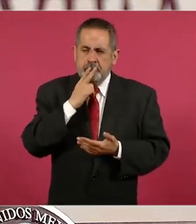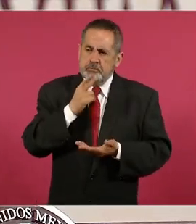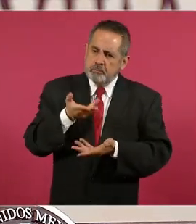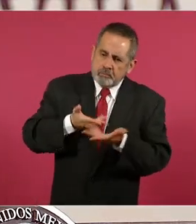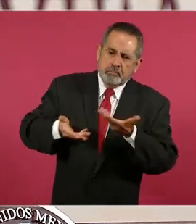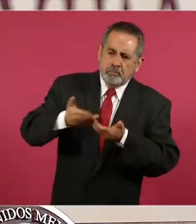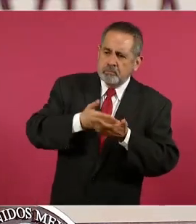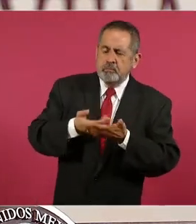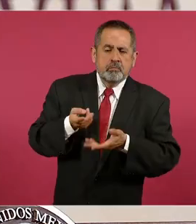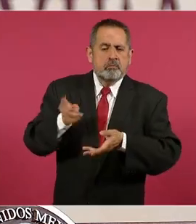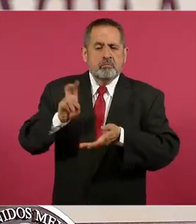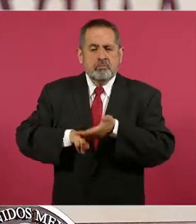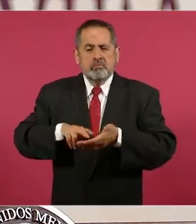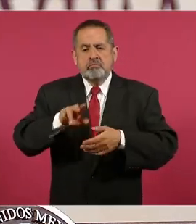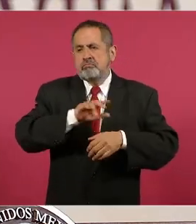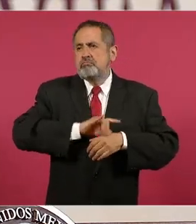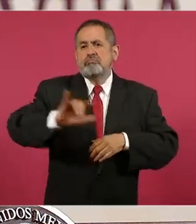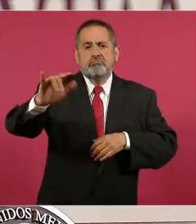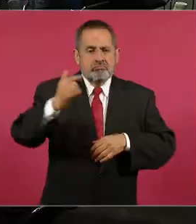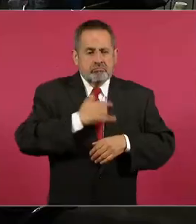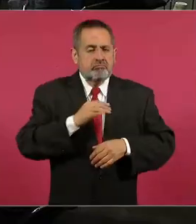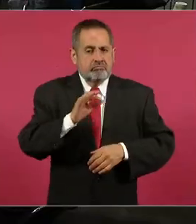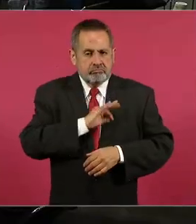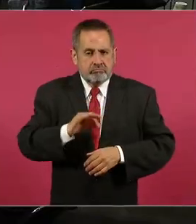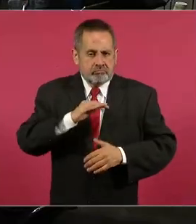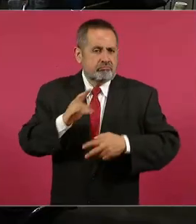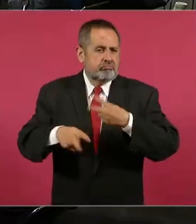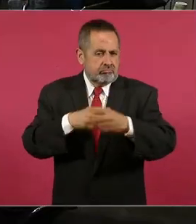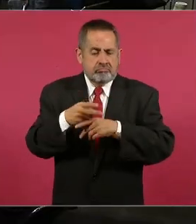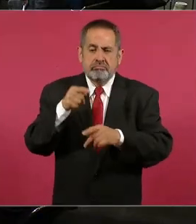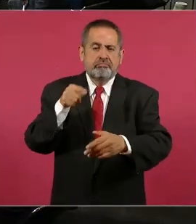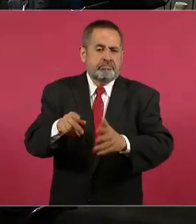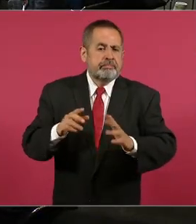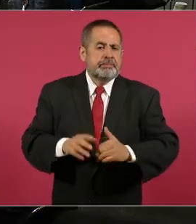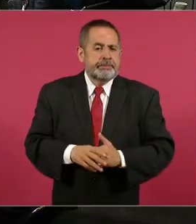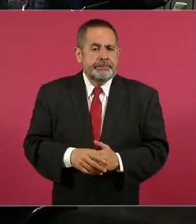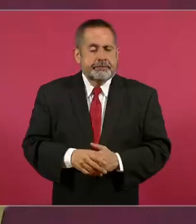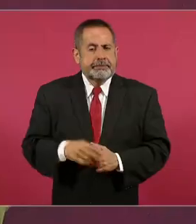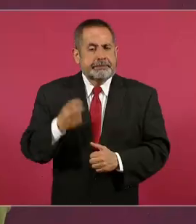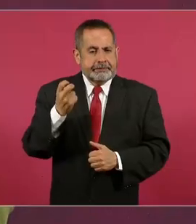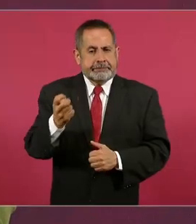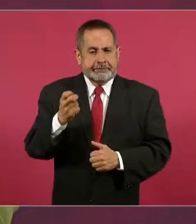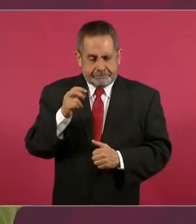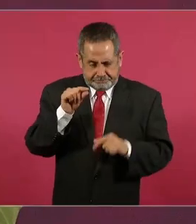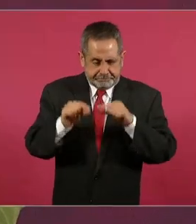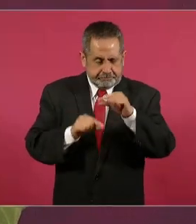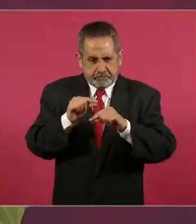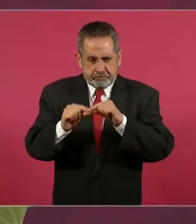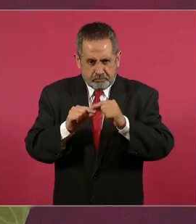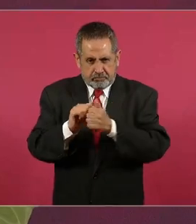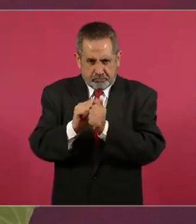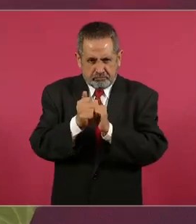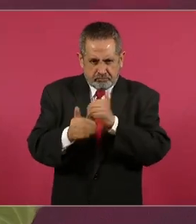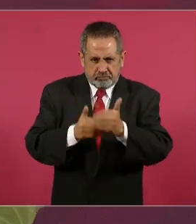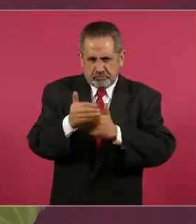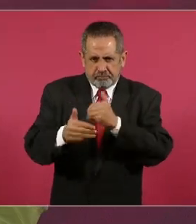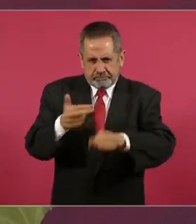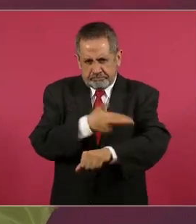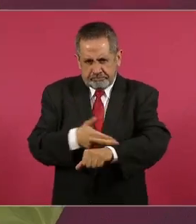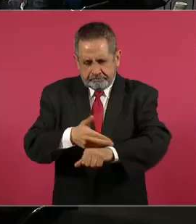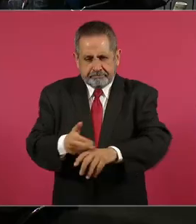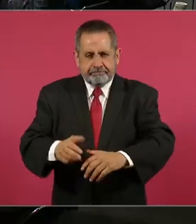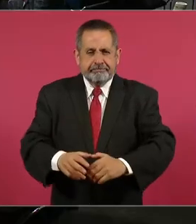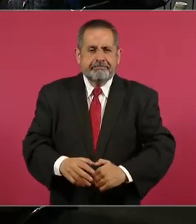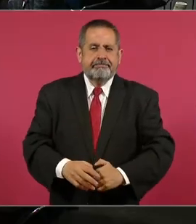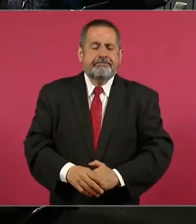a la sociedad tener esa posibilidad de llegar ahí. Pero eso lo iremos cubriendo poco a poco. ¿Y cuáles